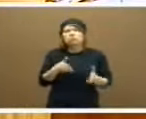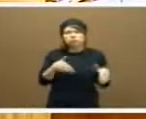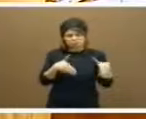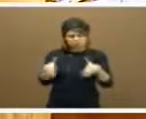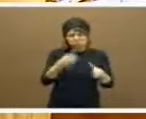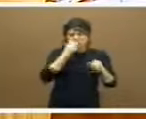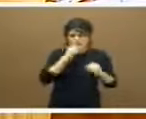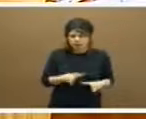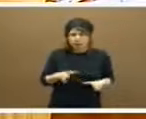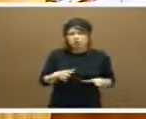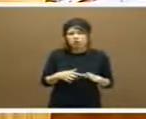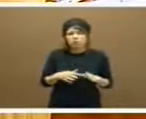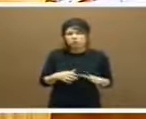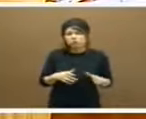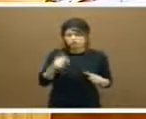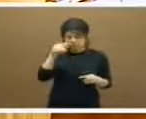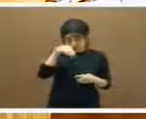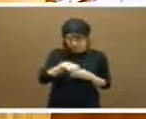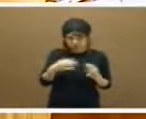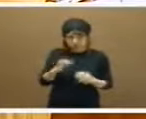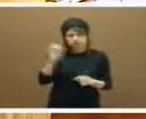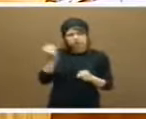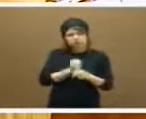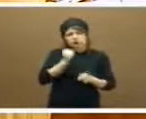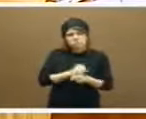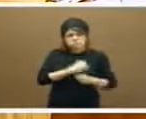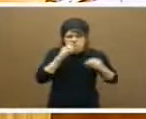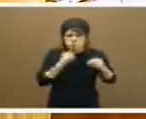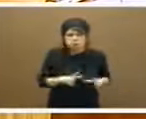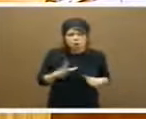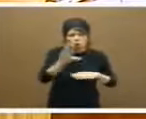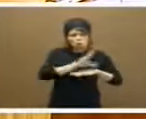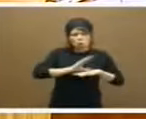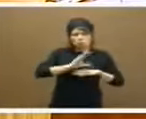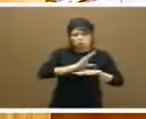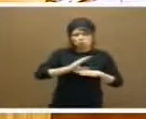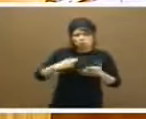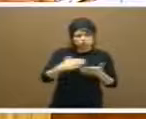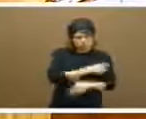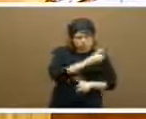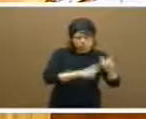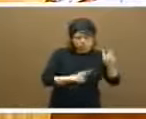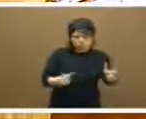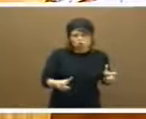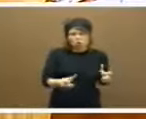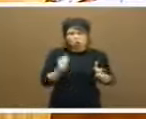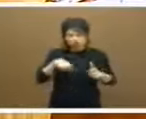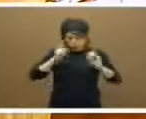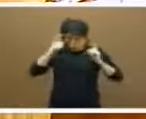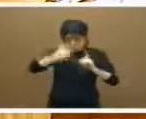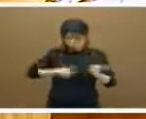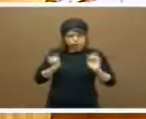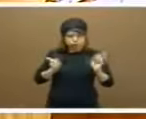buen camino y en ello tiene mucho que ver el buen trabajo que están haciendo desde la Consejería todo el personal, no solo de esta Consejería, sino también de la Consejería